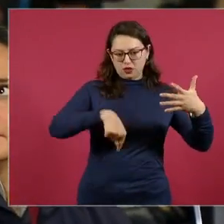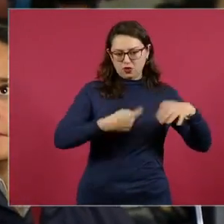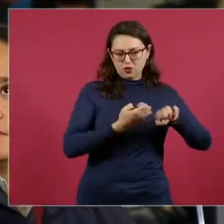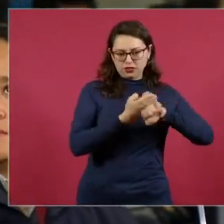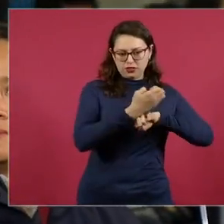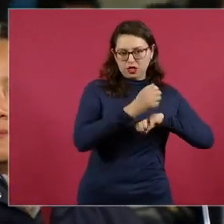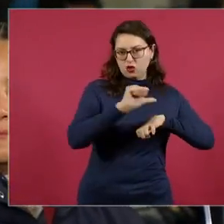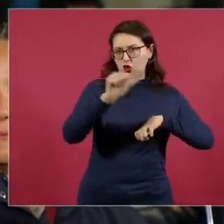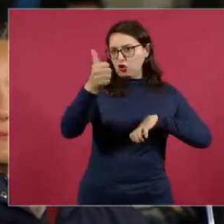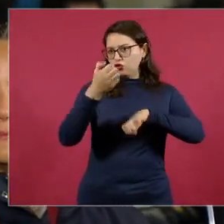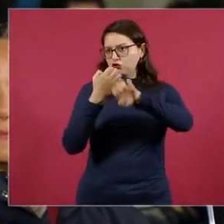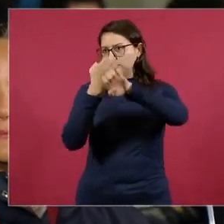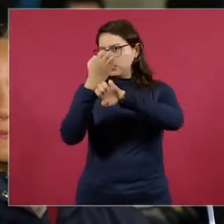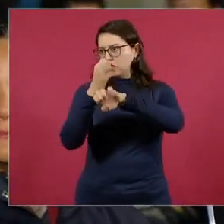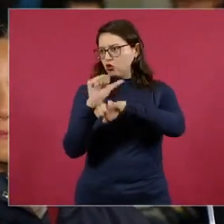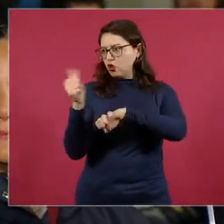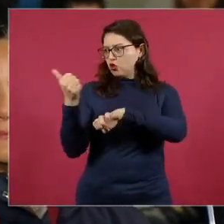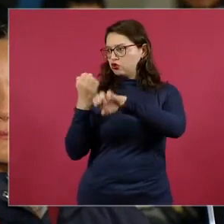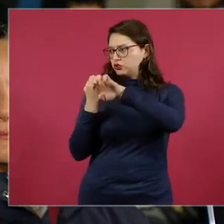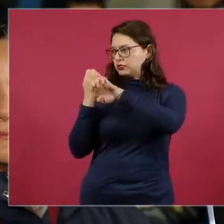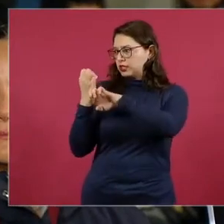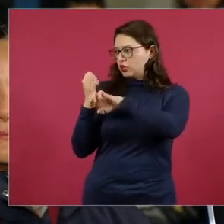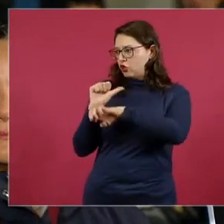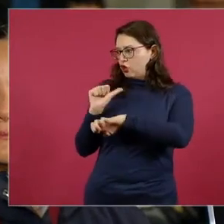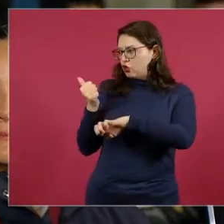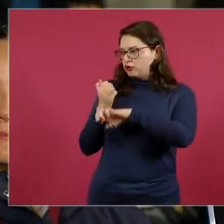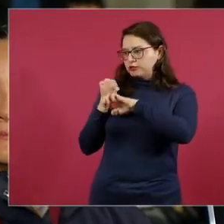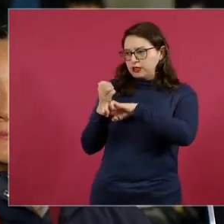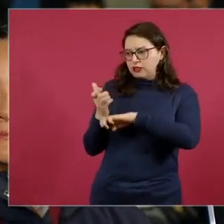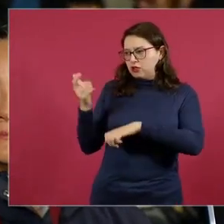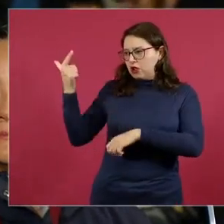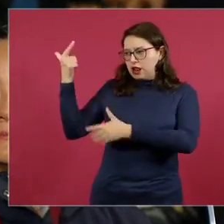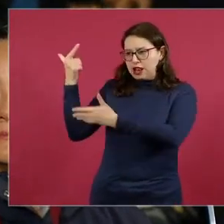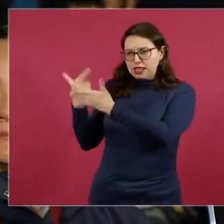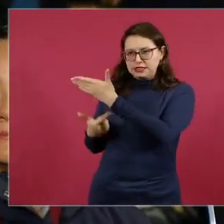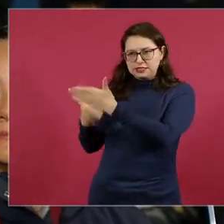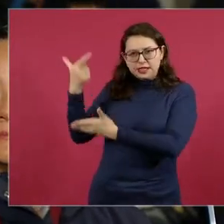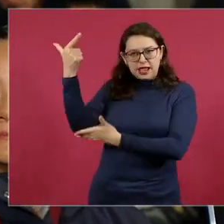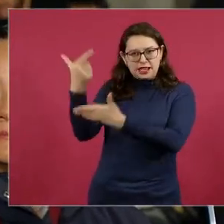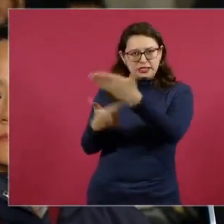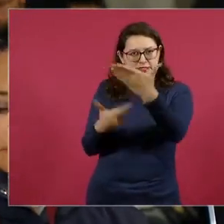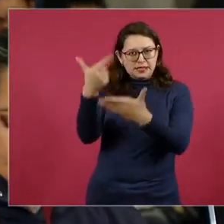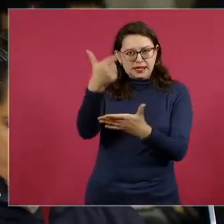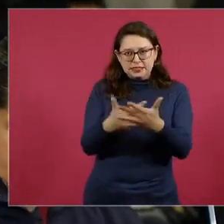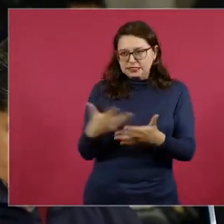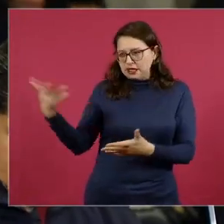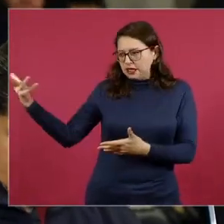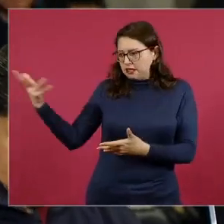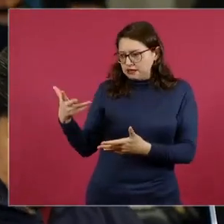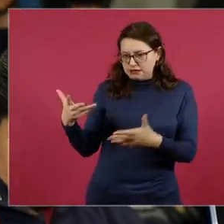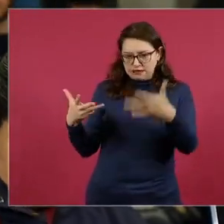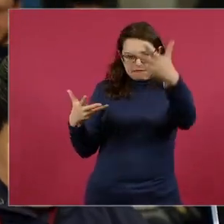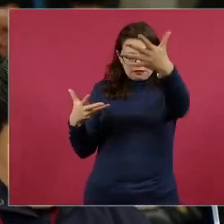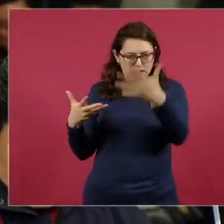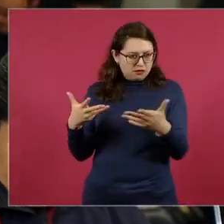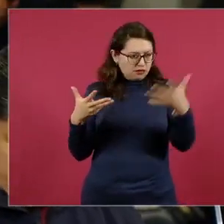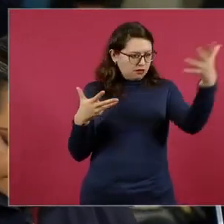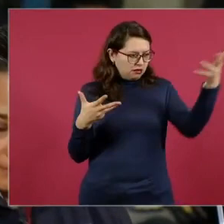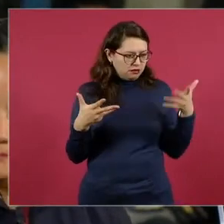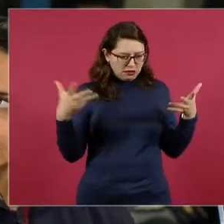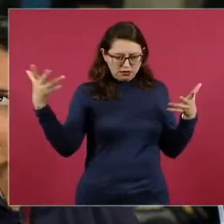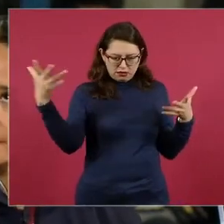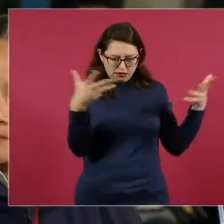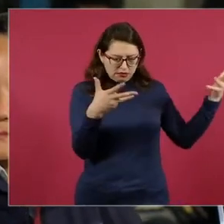datos, ¿quién es la persona o la institución que termina